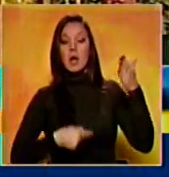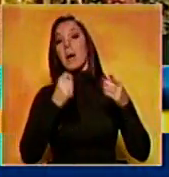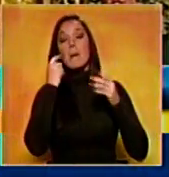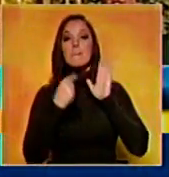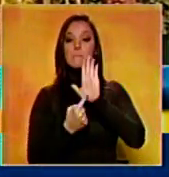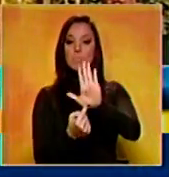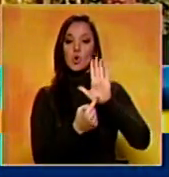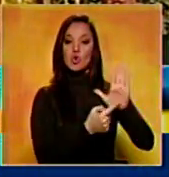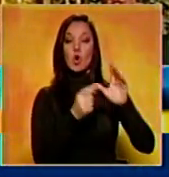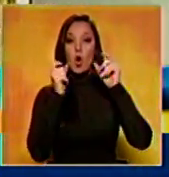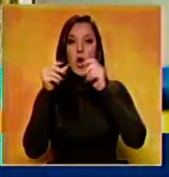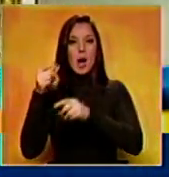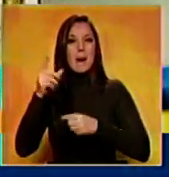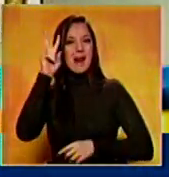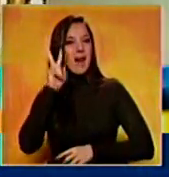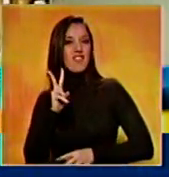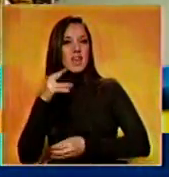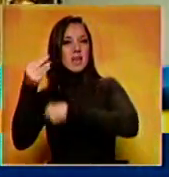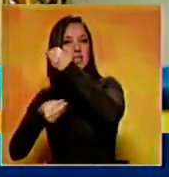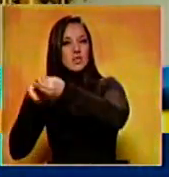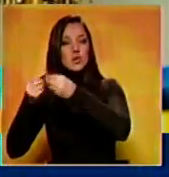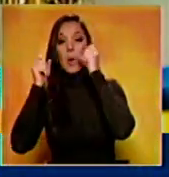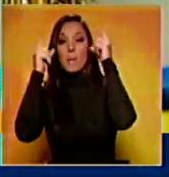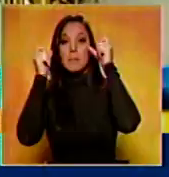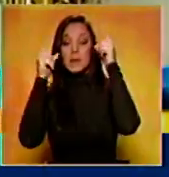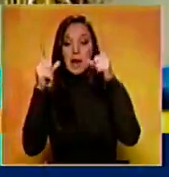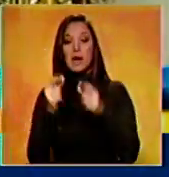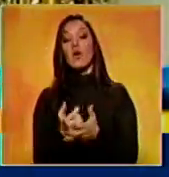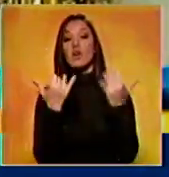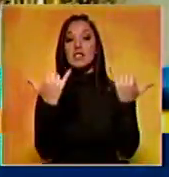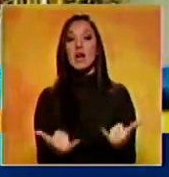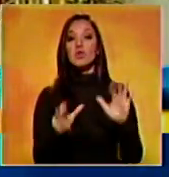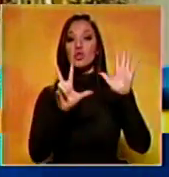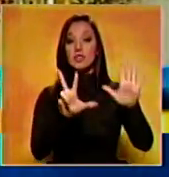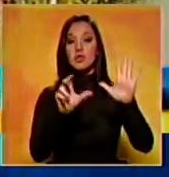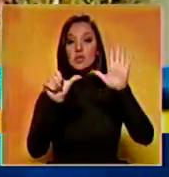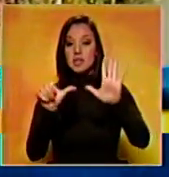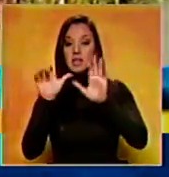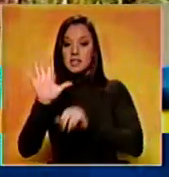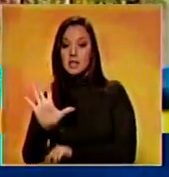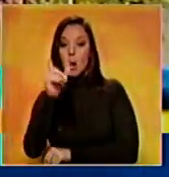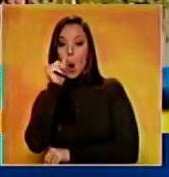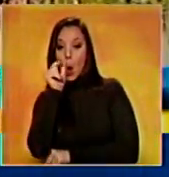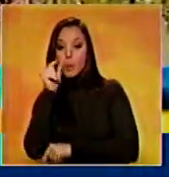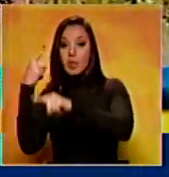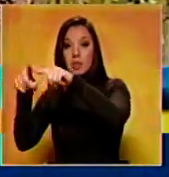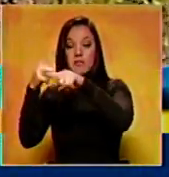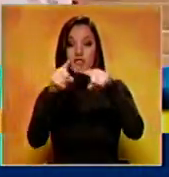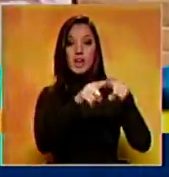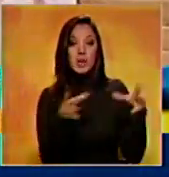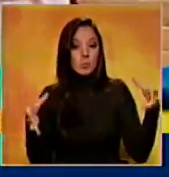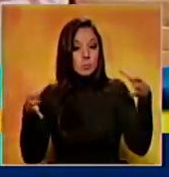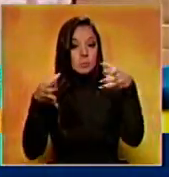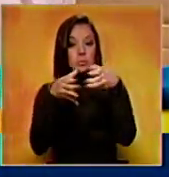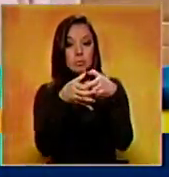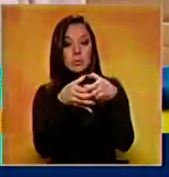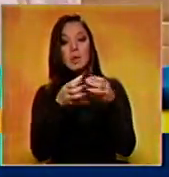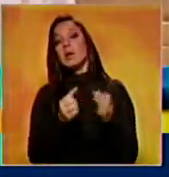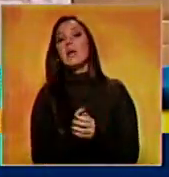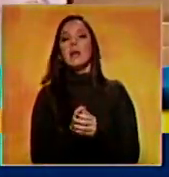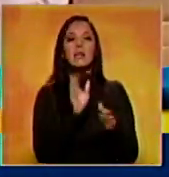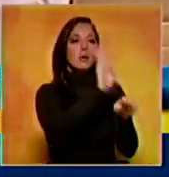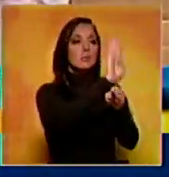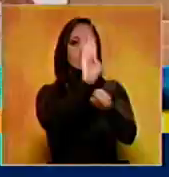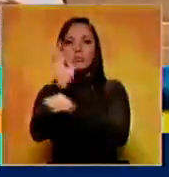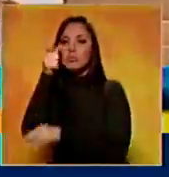emblemáticos de la Virgen sobre la seguridad son 865 hombres de los distintos organismos que se suman a este dispositivo y que están